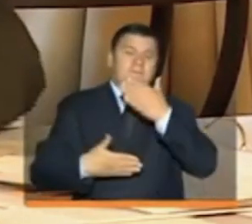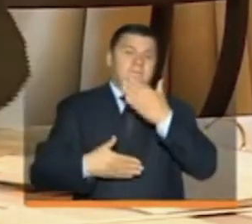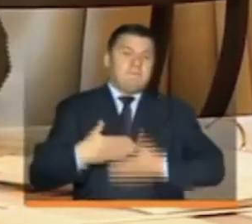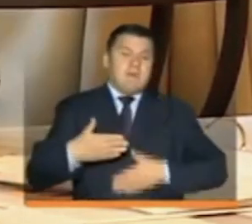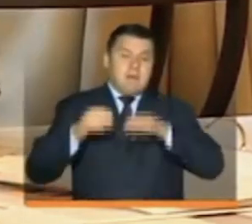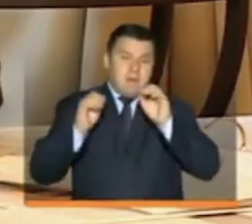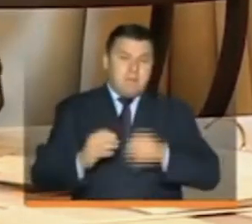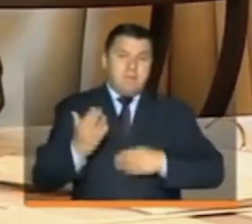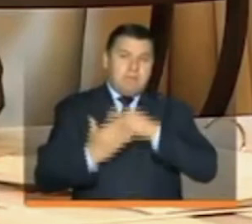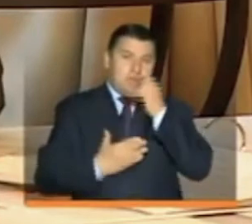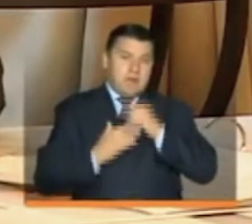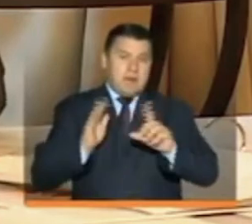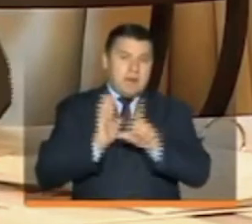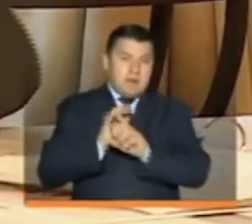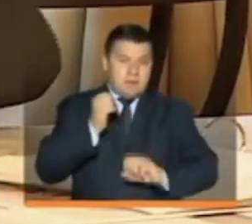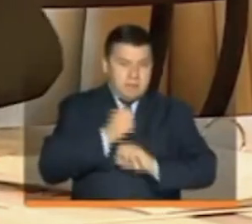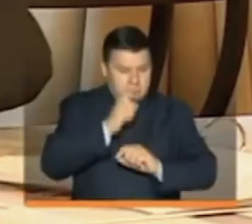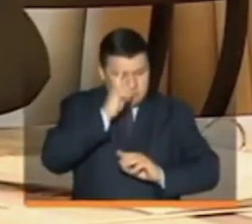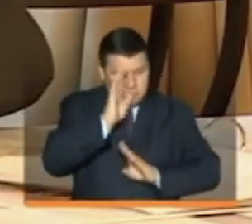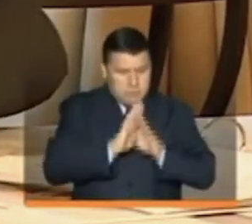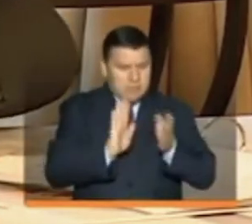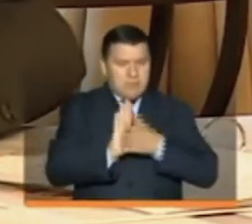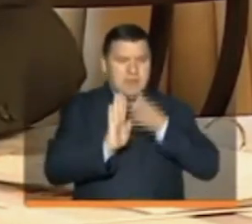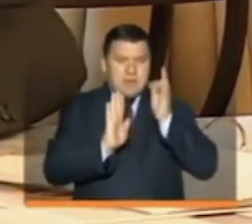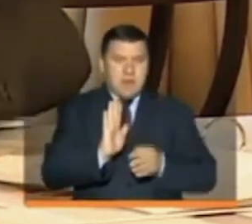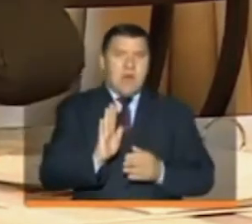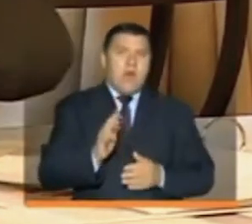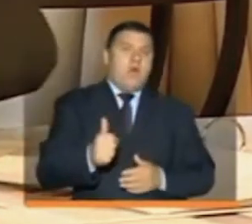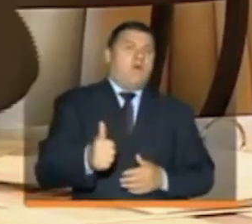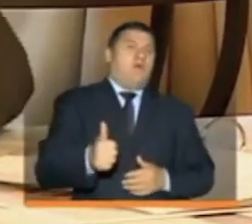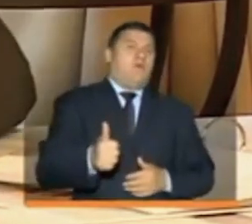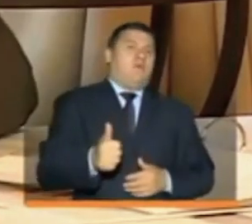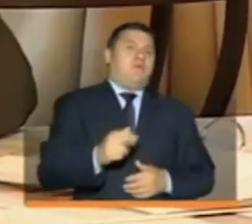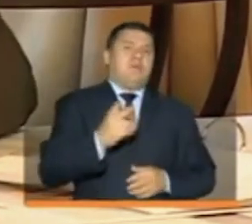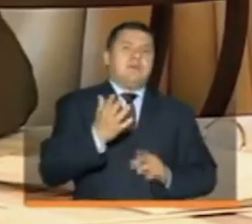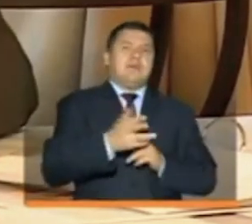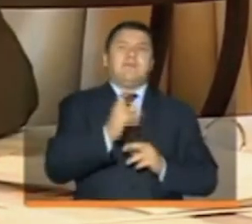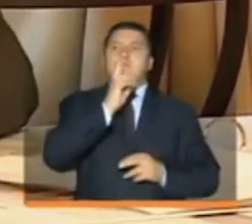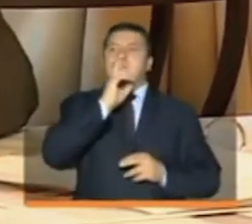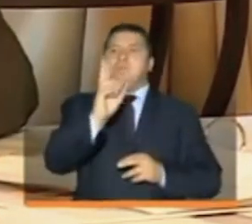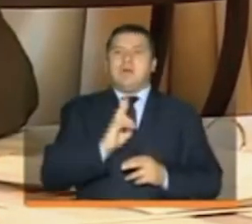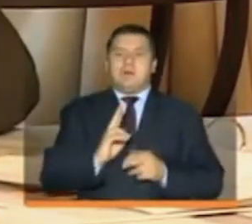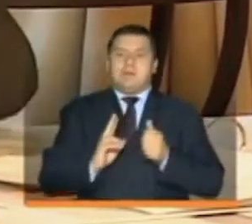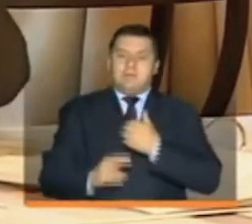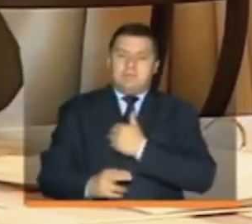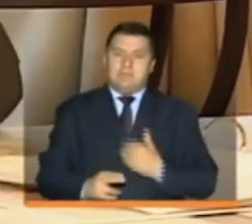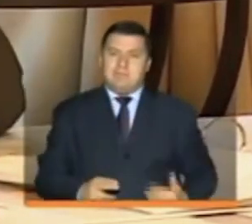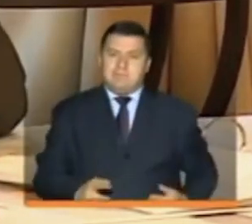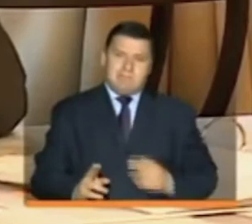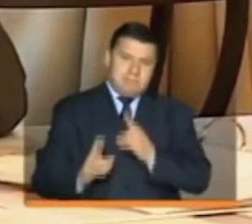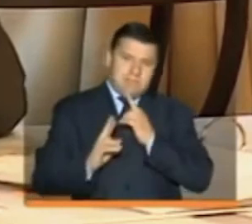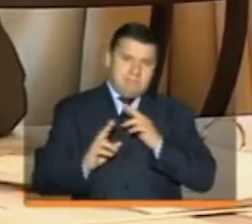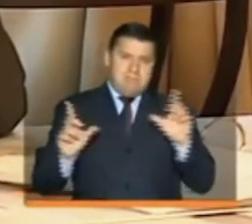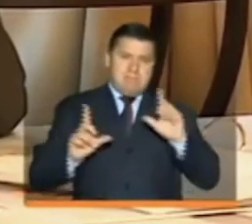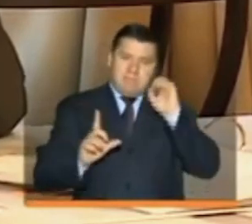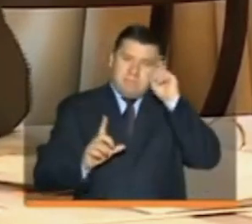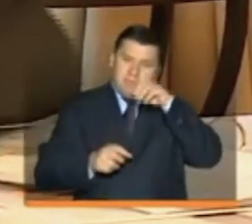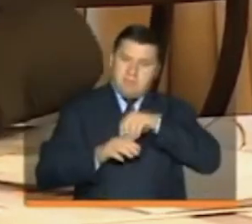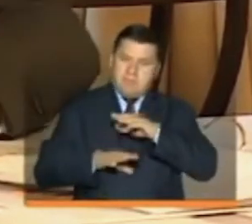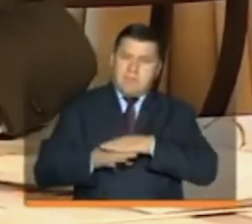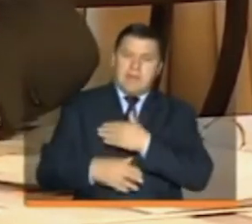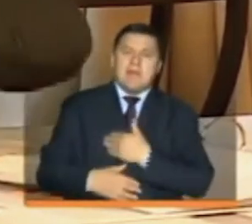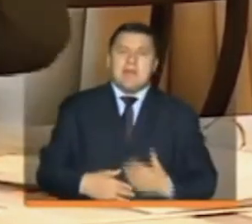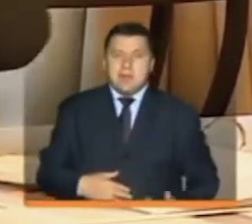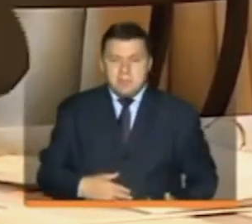la aprobación del proyecto de ley de emprendimiento es además una respuesta al mandato de gobierno, a su programa de gobierno,